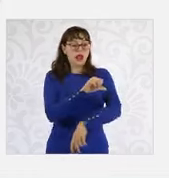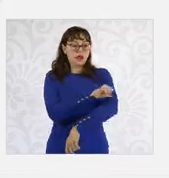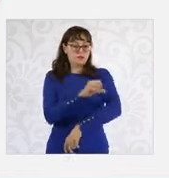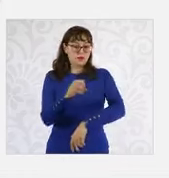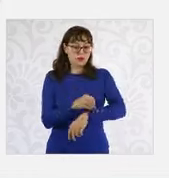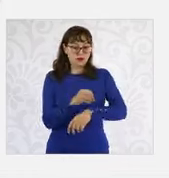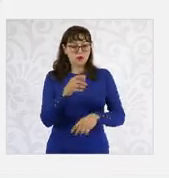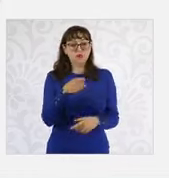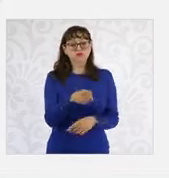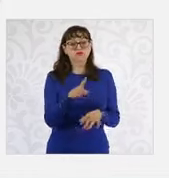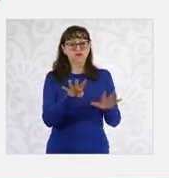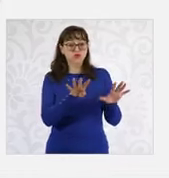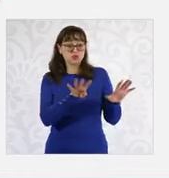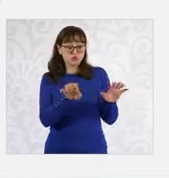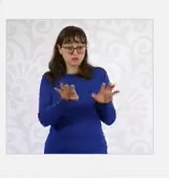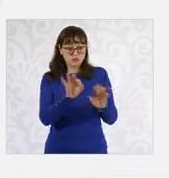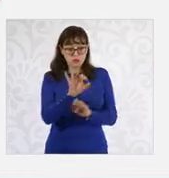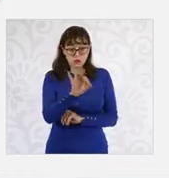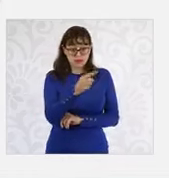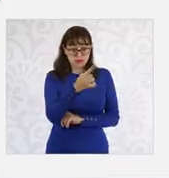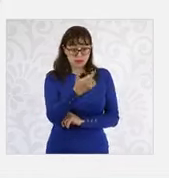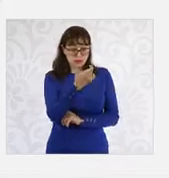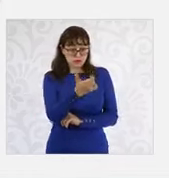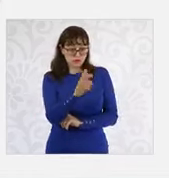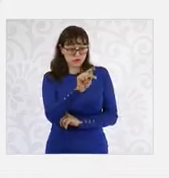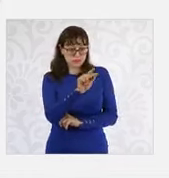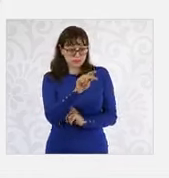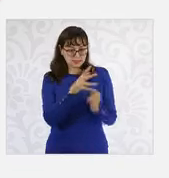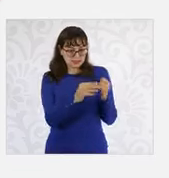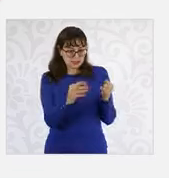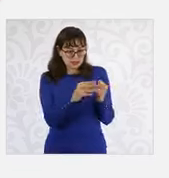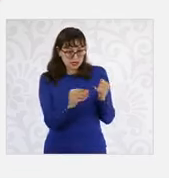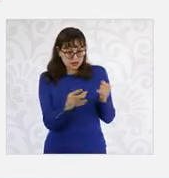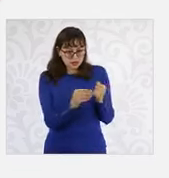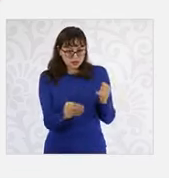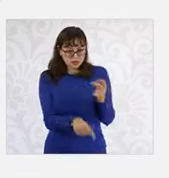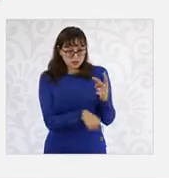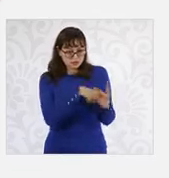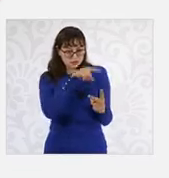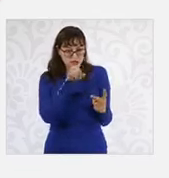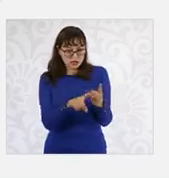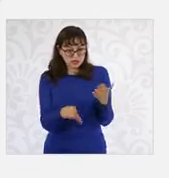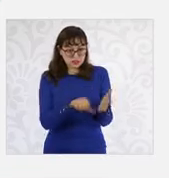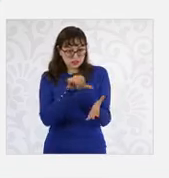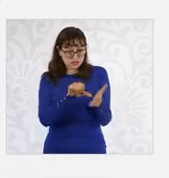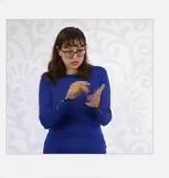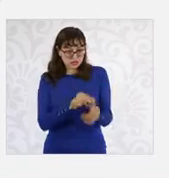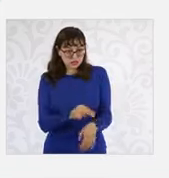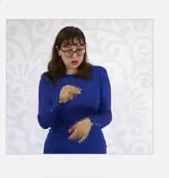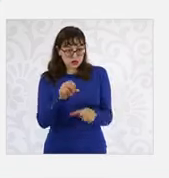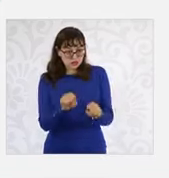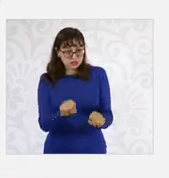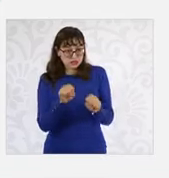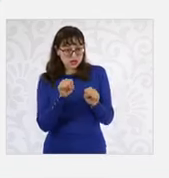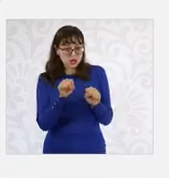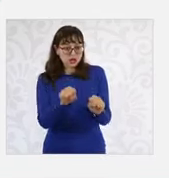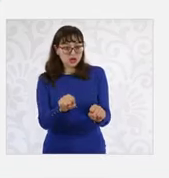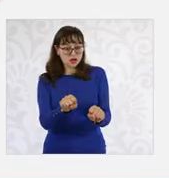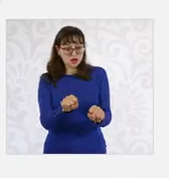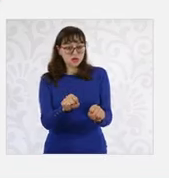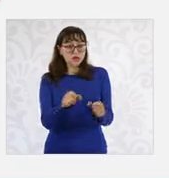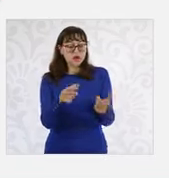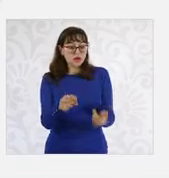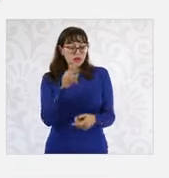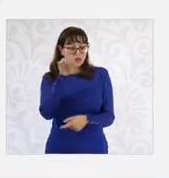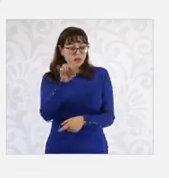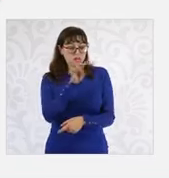de 941 pesos con 80 centavos. Zona Centro Norte, Chedraui, sucursal Altozano, Morelia, en